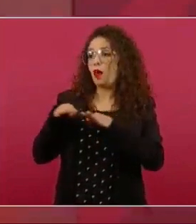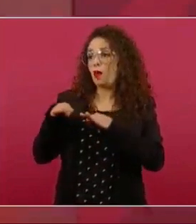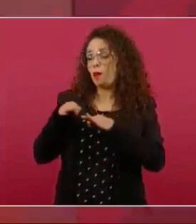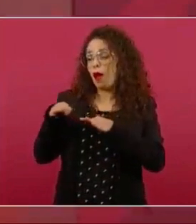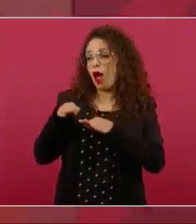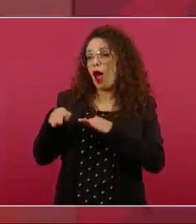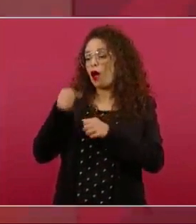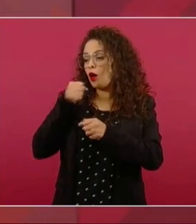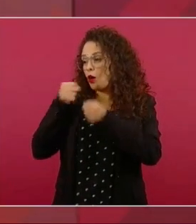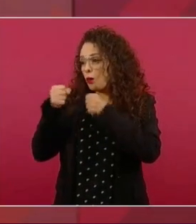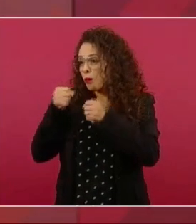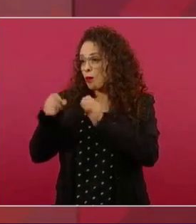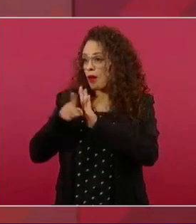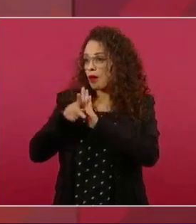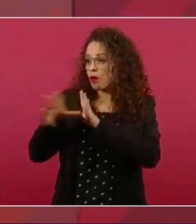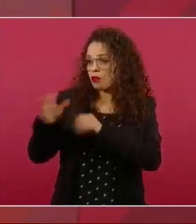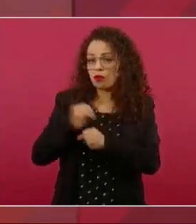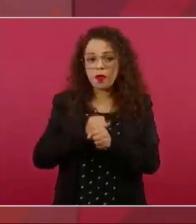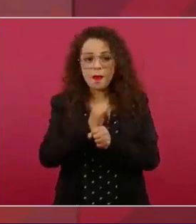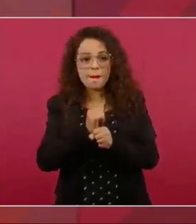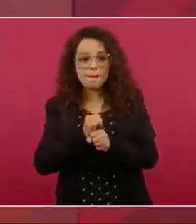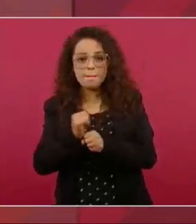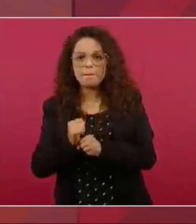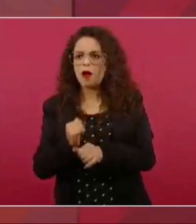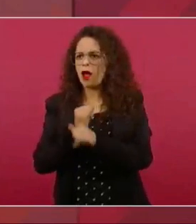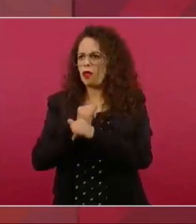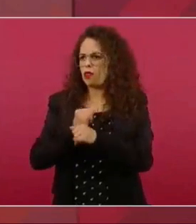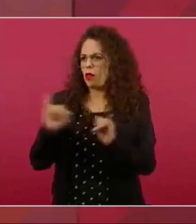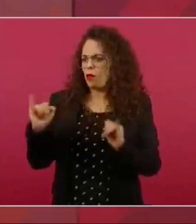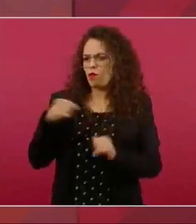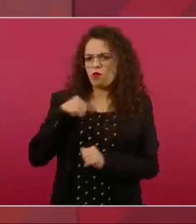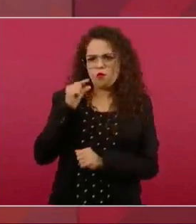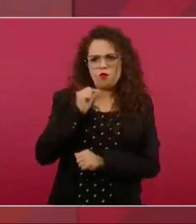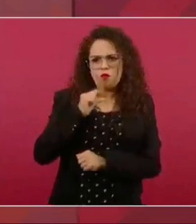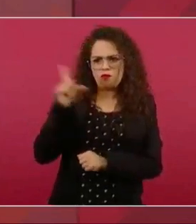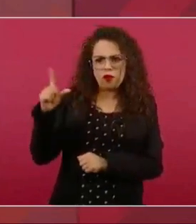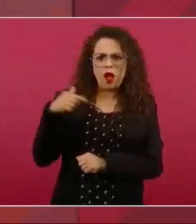independiente, profesional, no partidista,